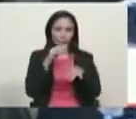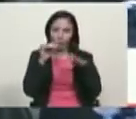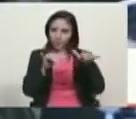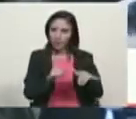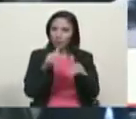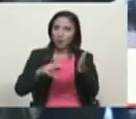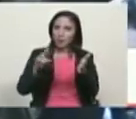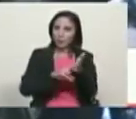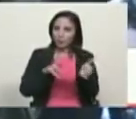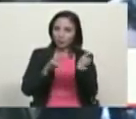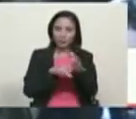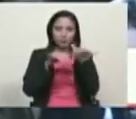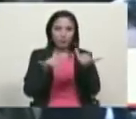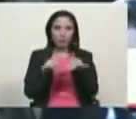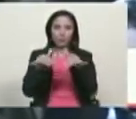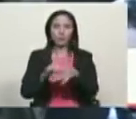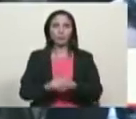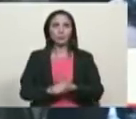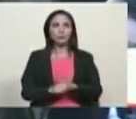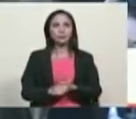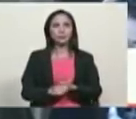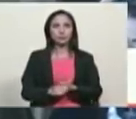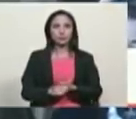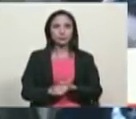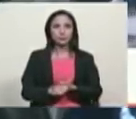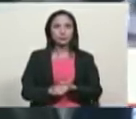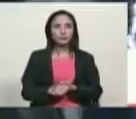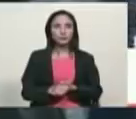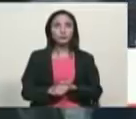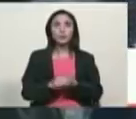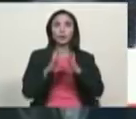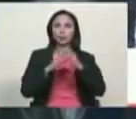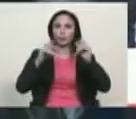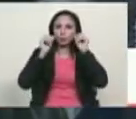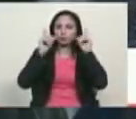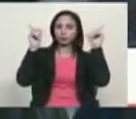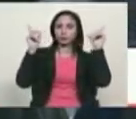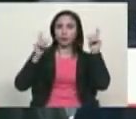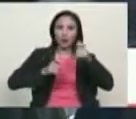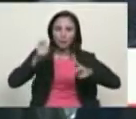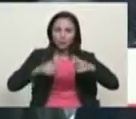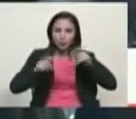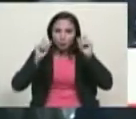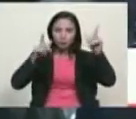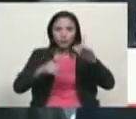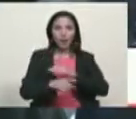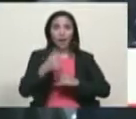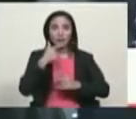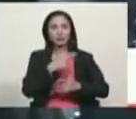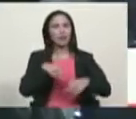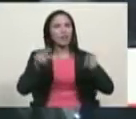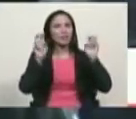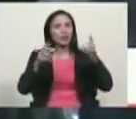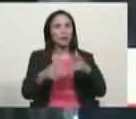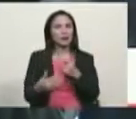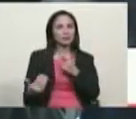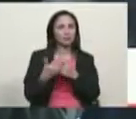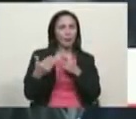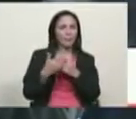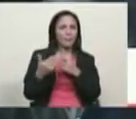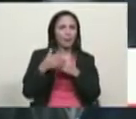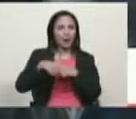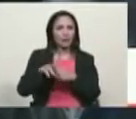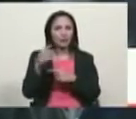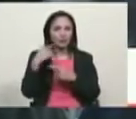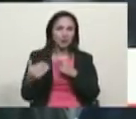la composición. No es la misma composición, presidente. Y toda aquella gente reaccionó cada vez que se mencionaba el tema de la agresión contra